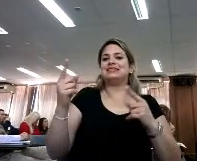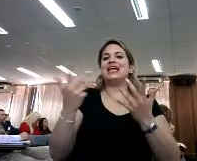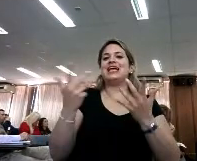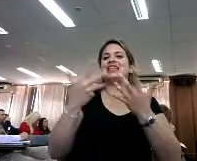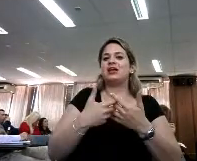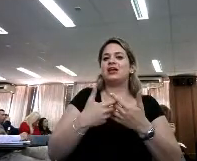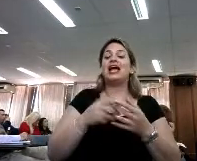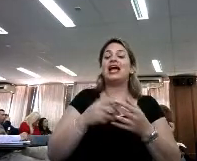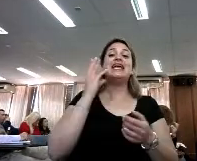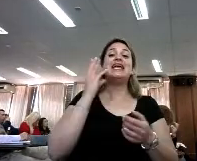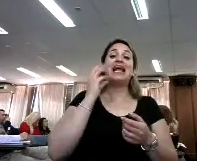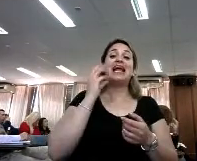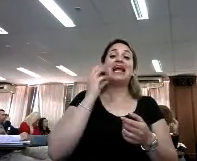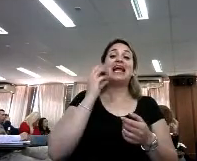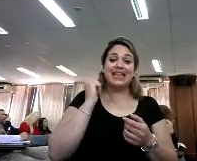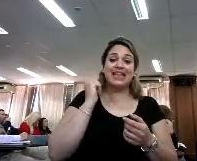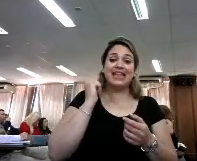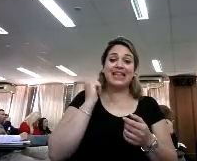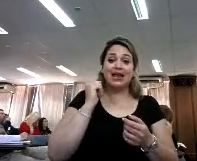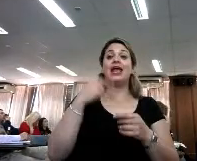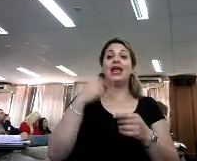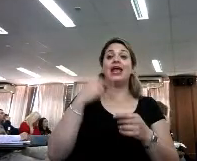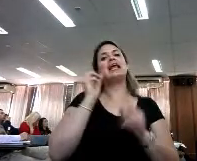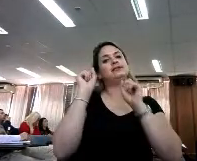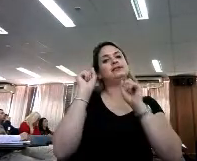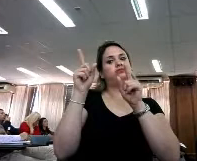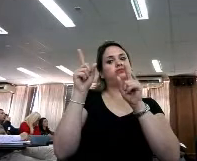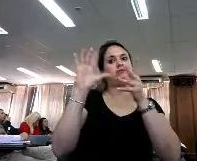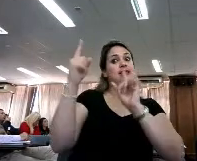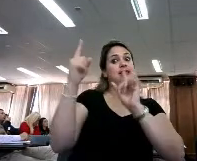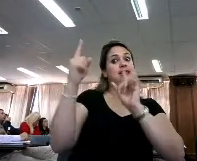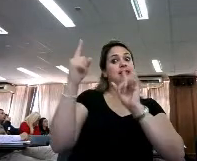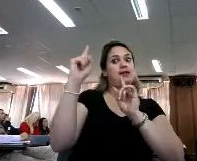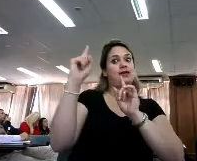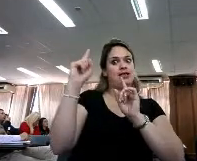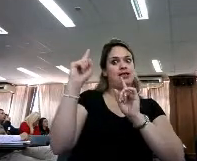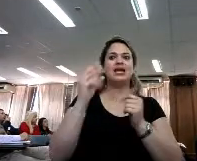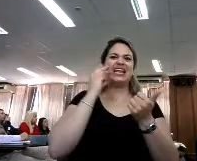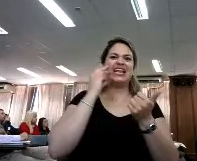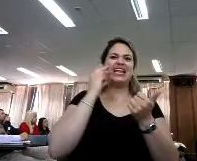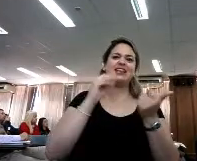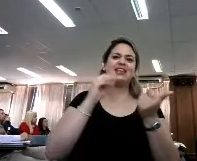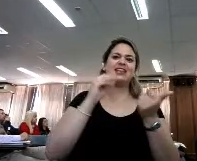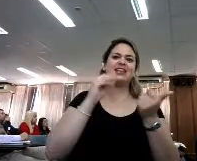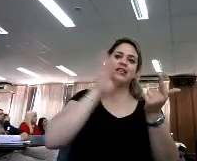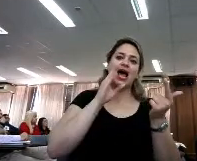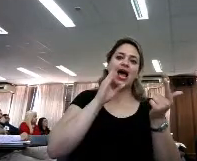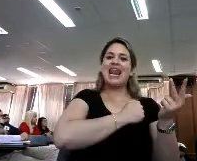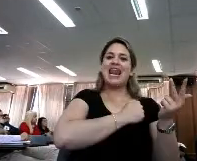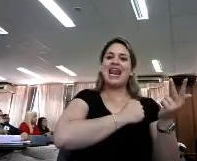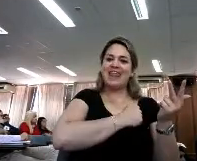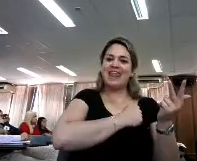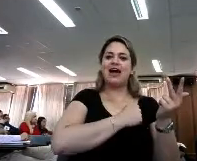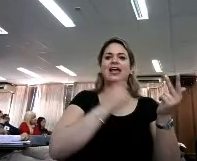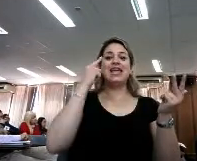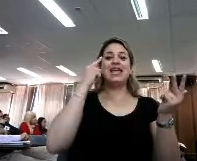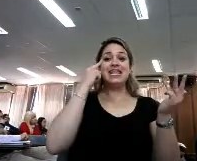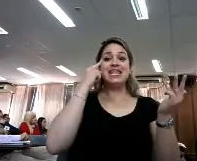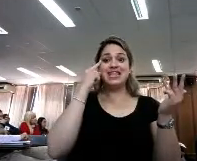con Inglaterra y el sistema jurídico inglés, que es el common law. Entonces estos son Inglaterra, Estados Unidos, Canadá, la